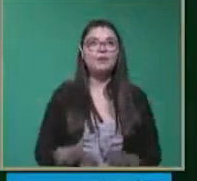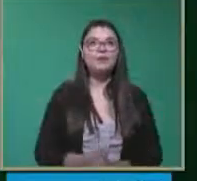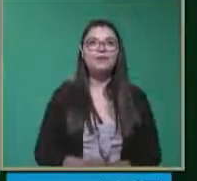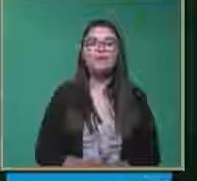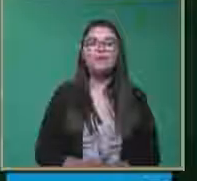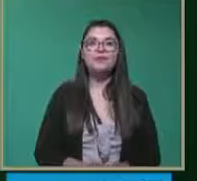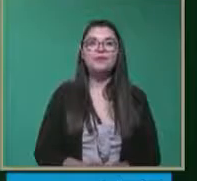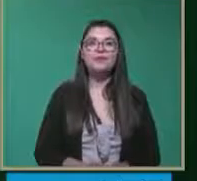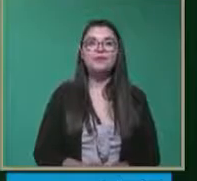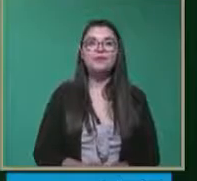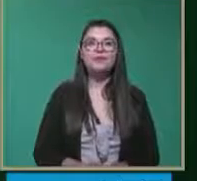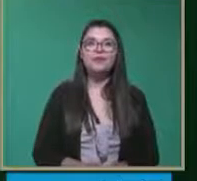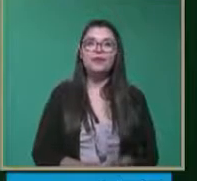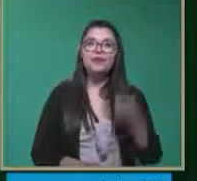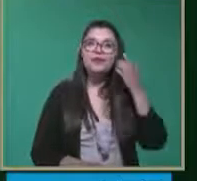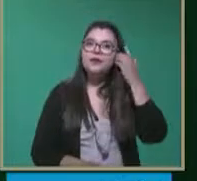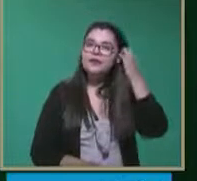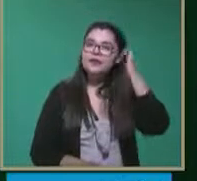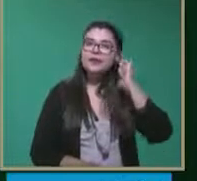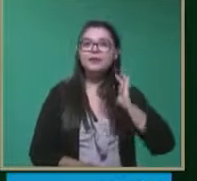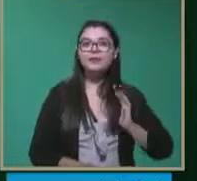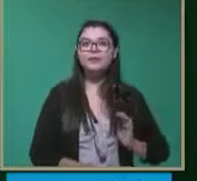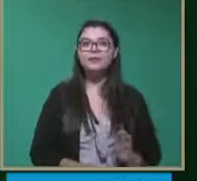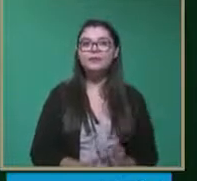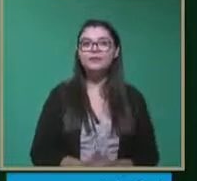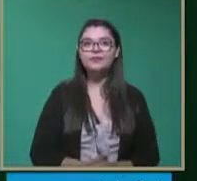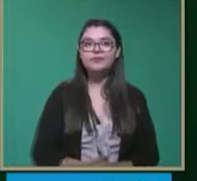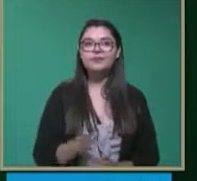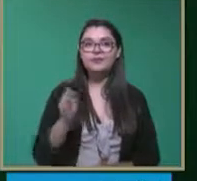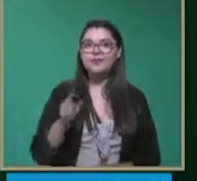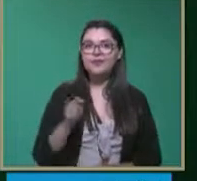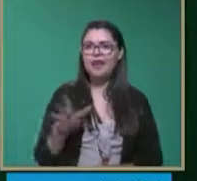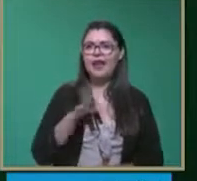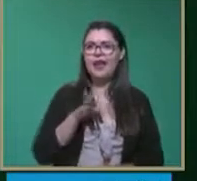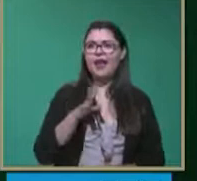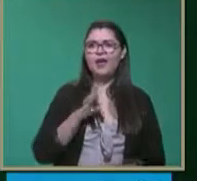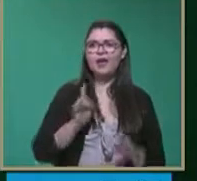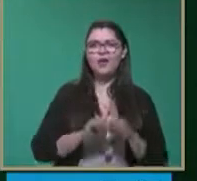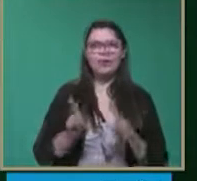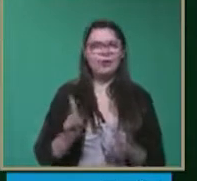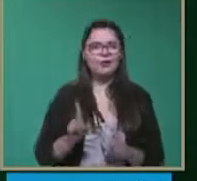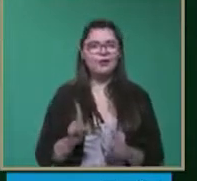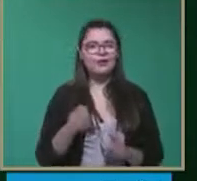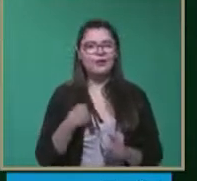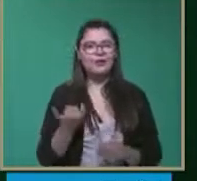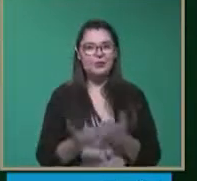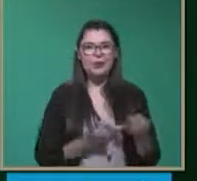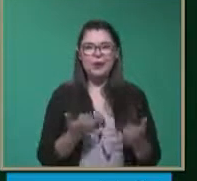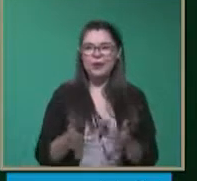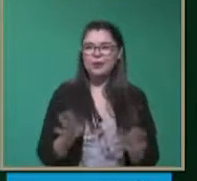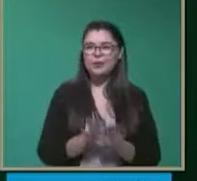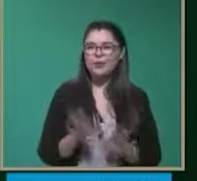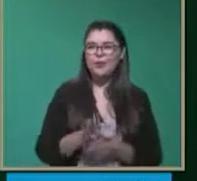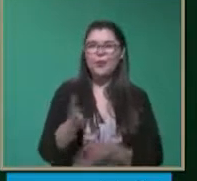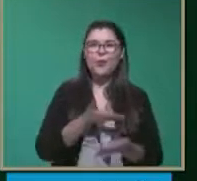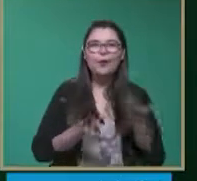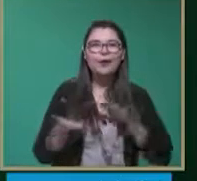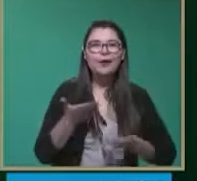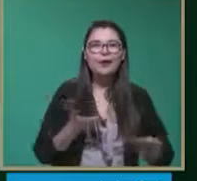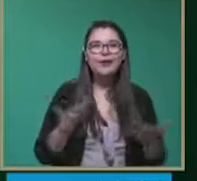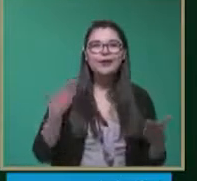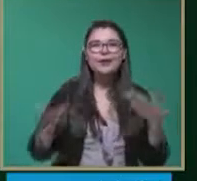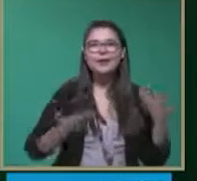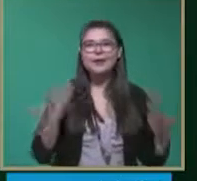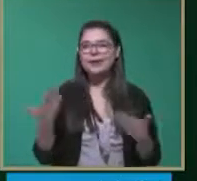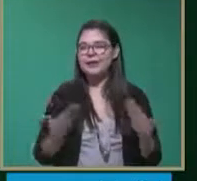También hay otro juego, maestra, porque en estos juegos lo importante es el compartir, el convivir, activarnos y, como